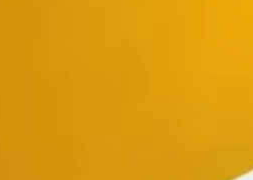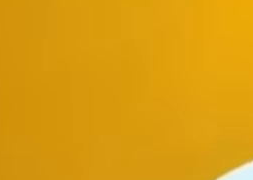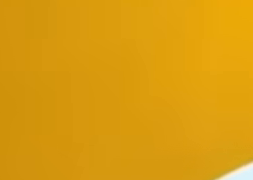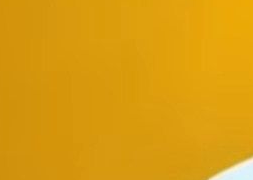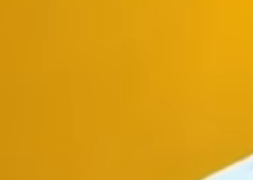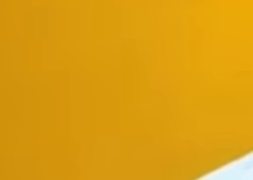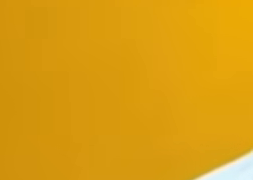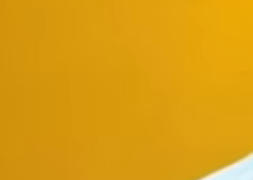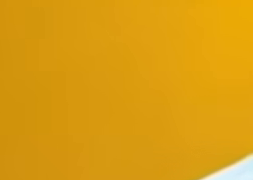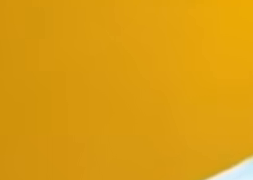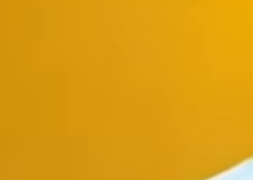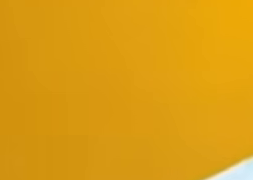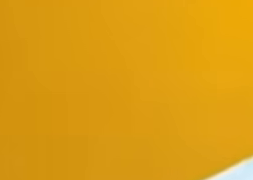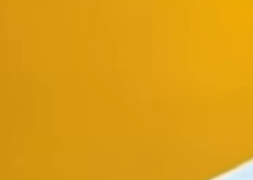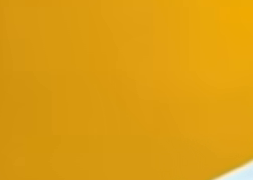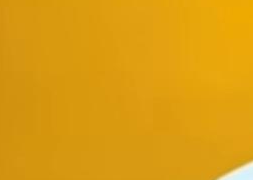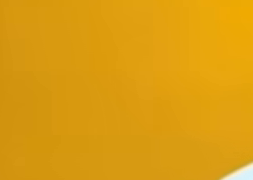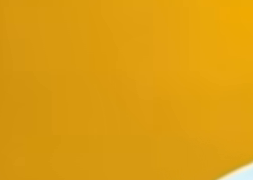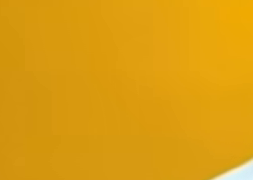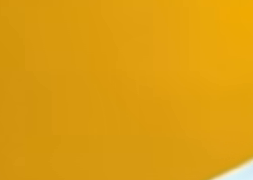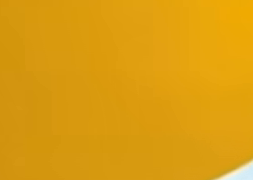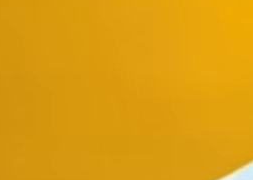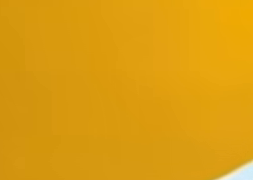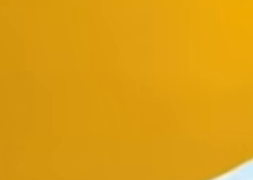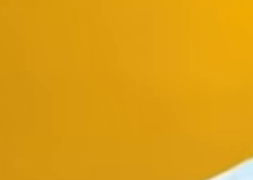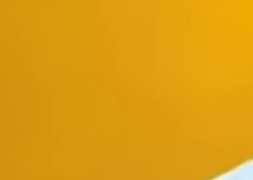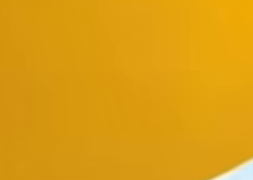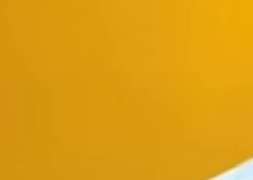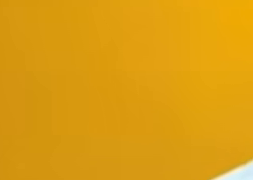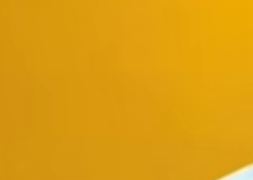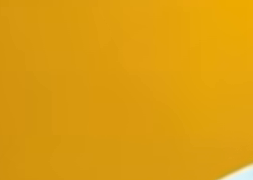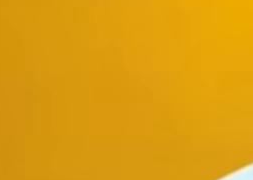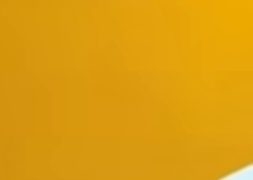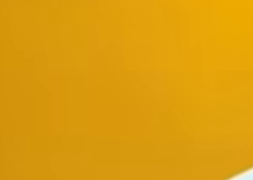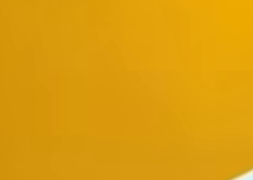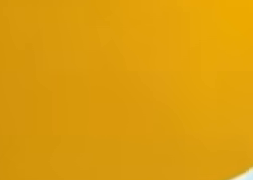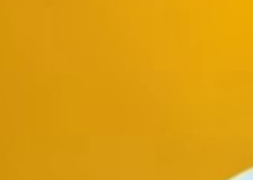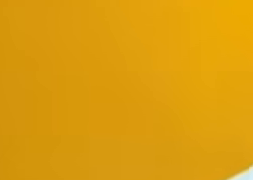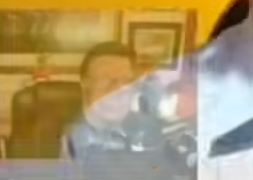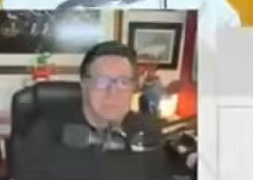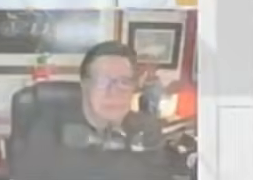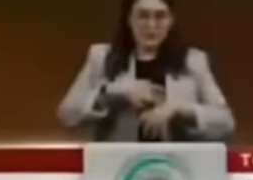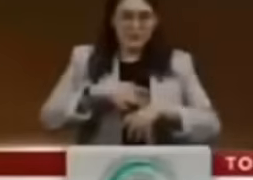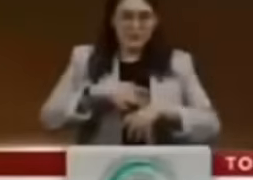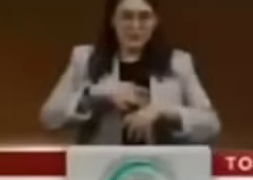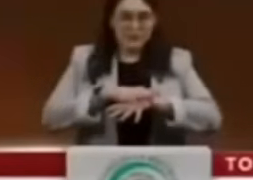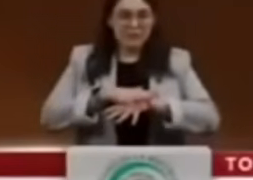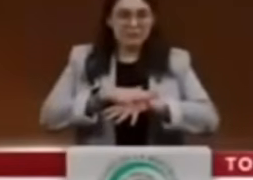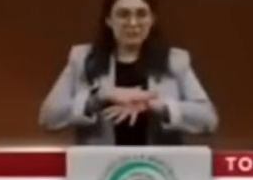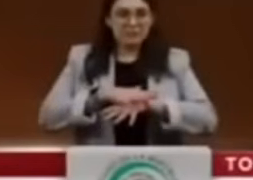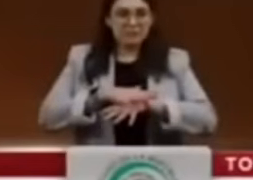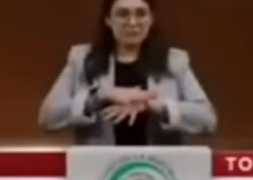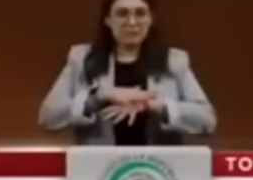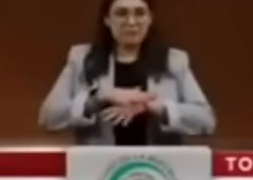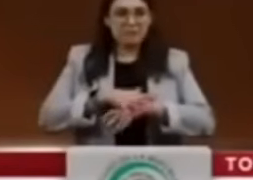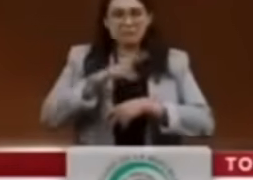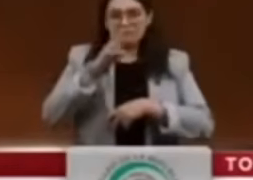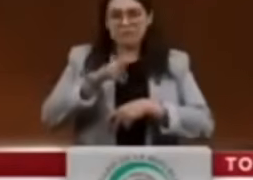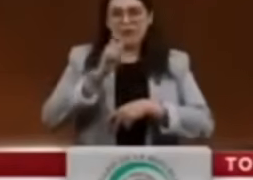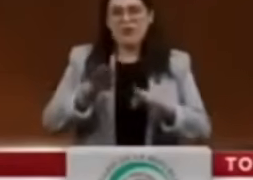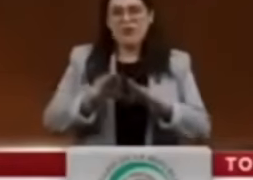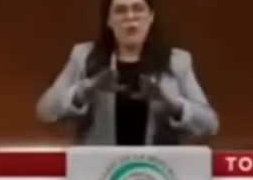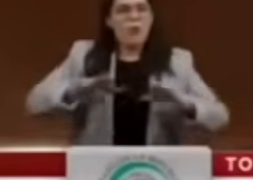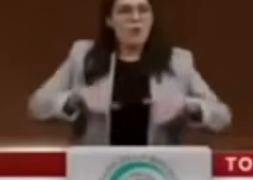ser el PAN, pero es la única forma de hacer ruido. Cuando no tienes discurso, cuando no tienes presencia, acaba de pasar su